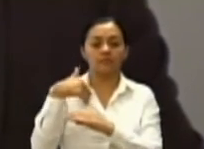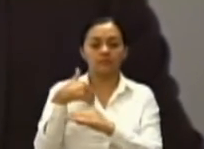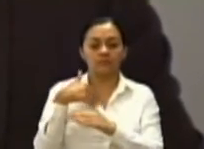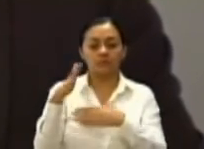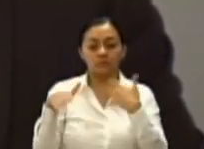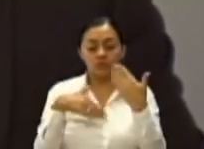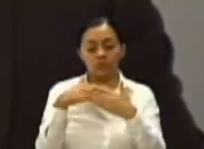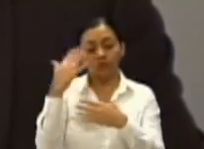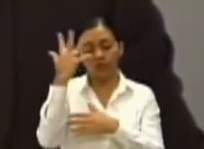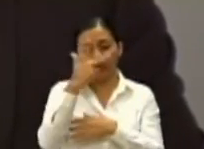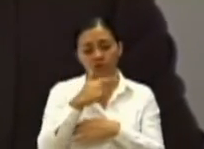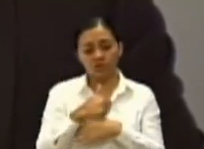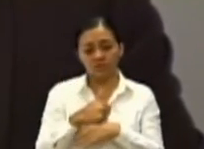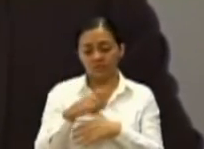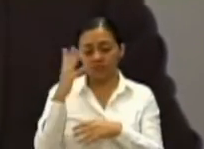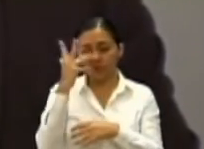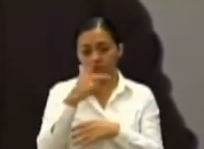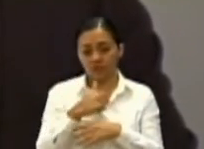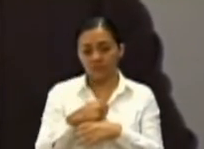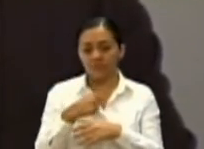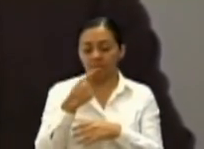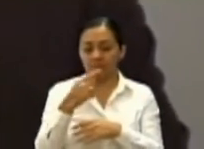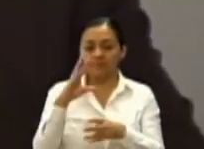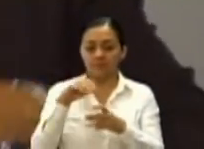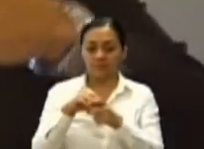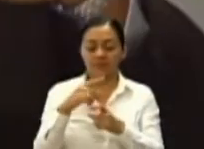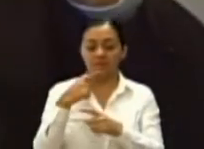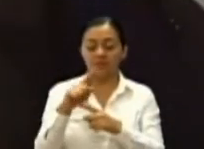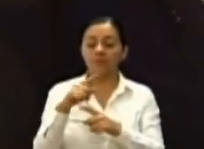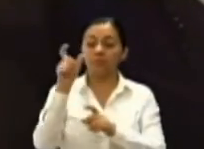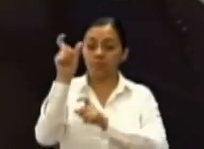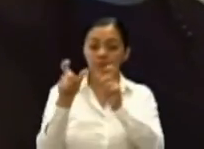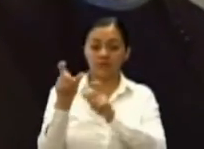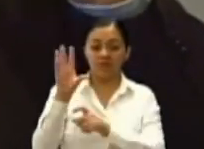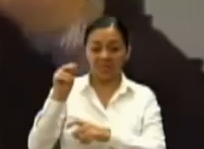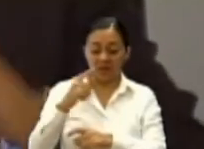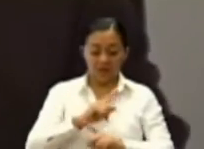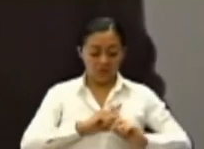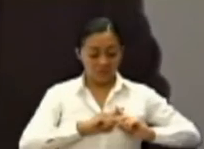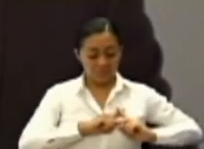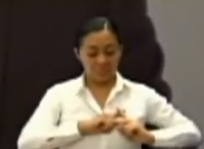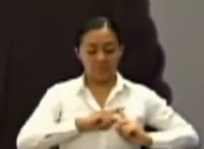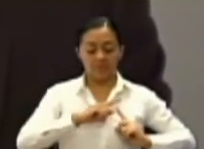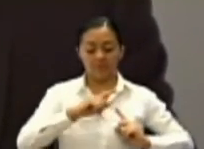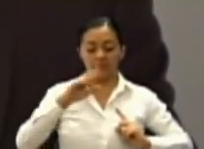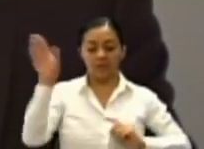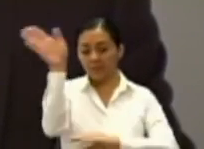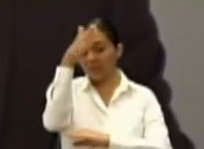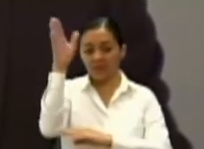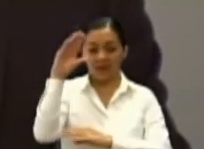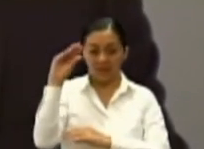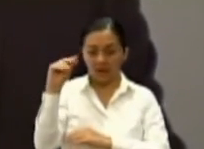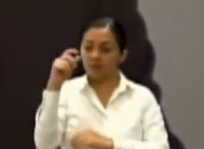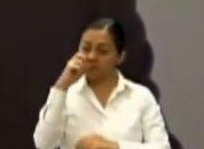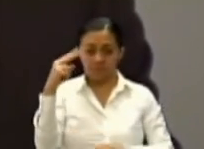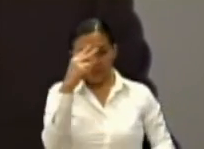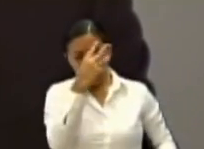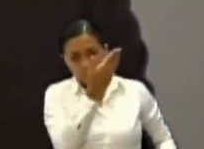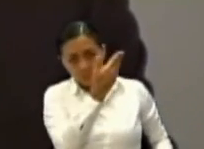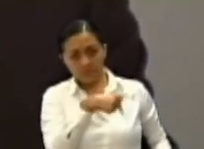de luto que son una minoría absoluta por supuesto han sido maximizada por los medios de comunicación pero